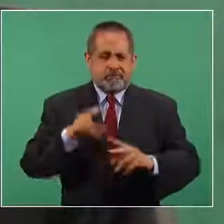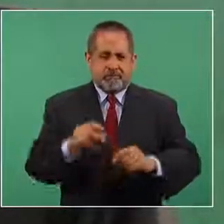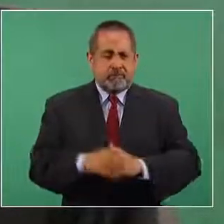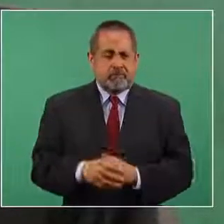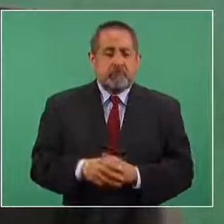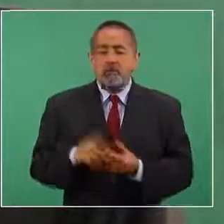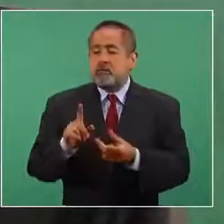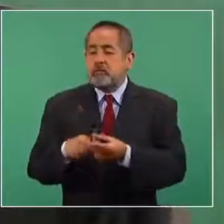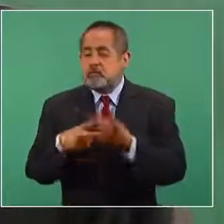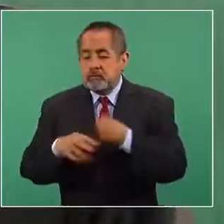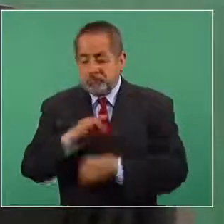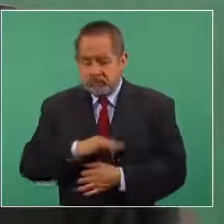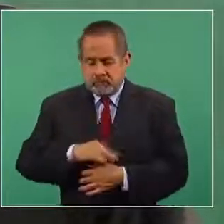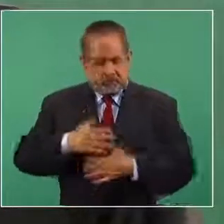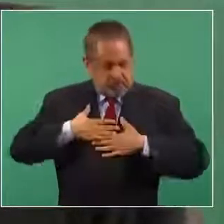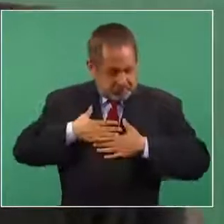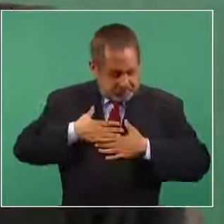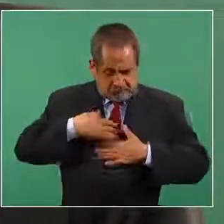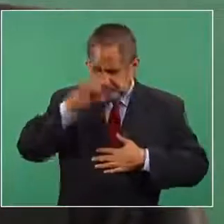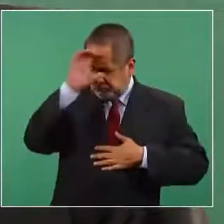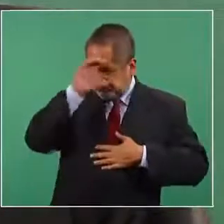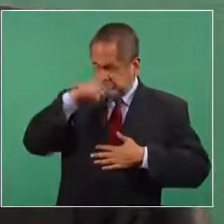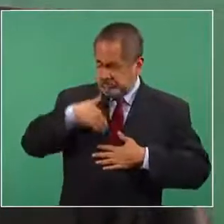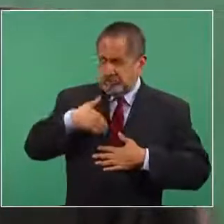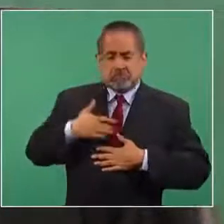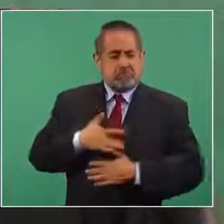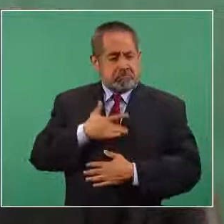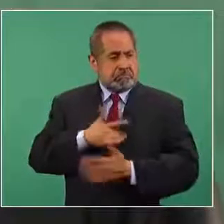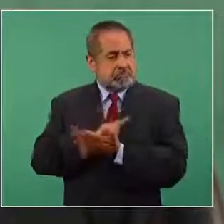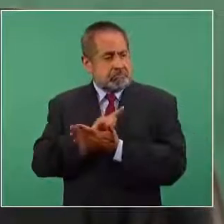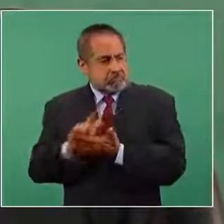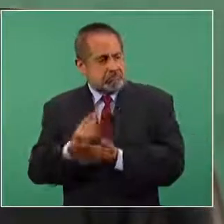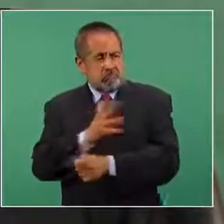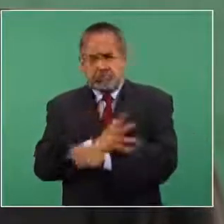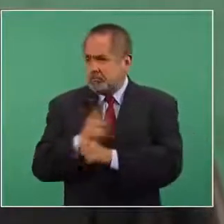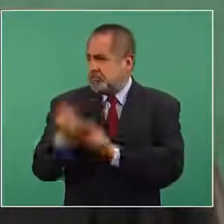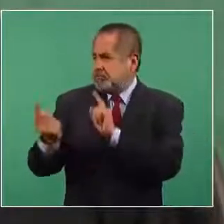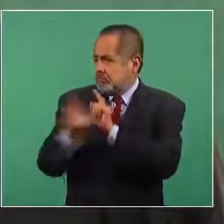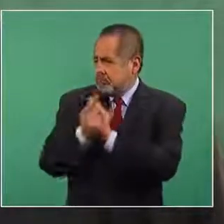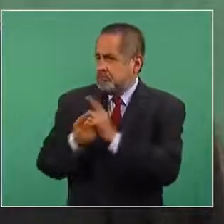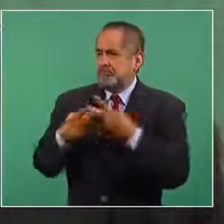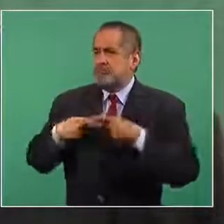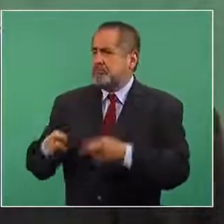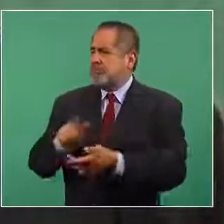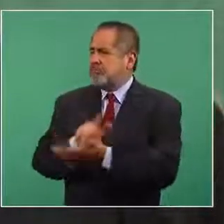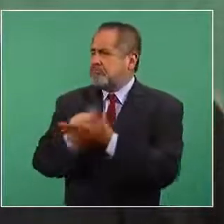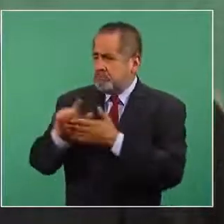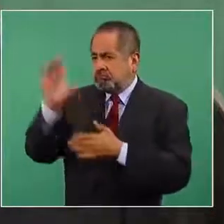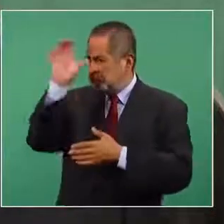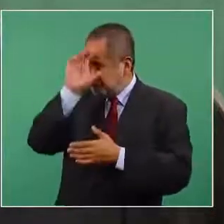que la felicidad es estar bien con uno mismo, estar bien con nuestra conciencia, estar bien con el prójimo.